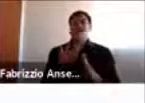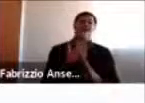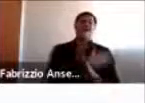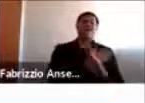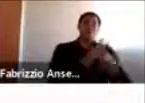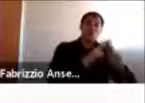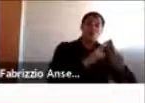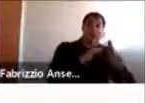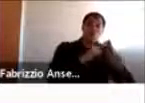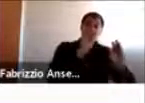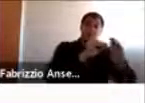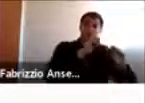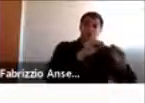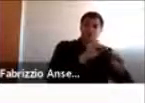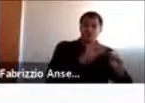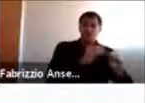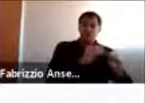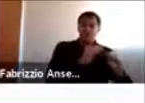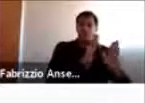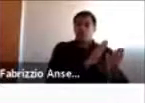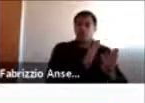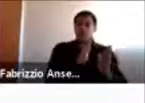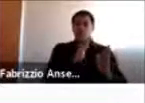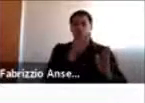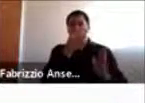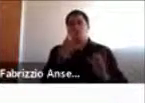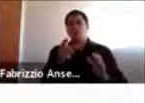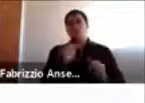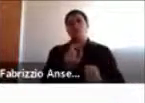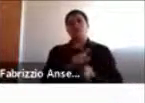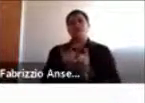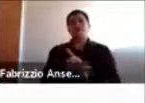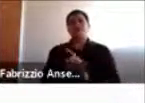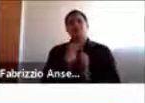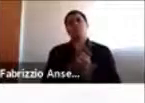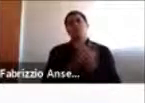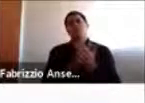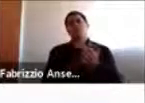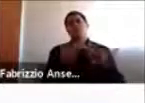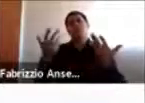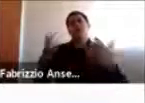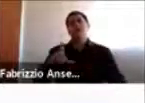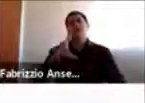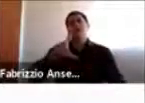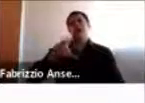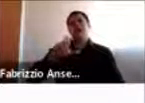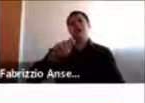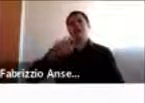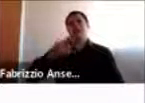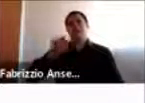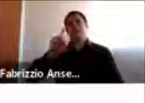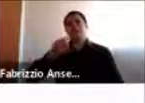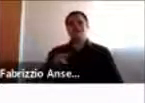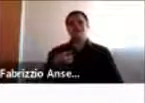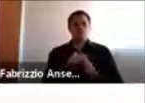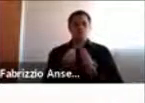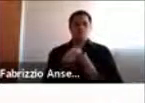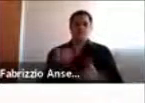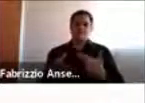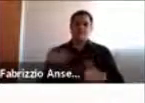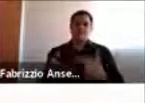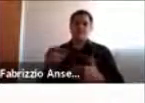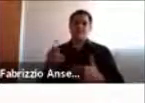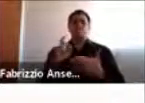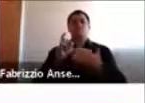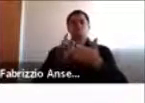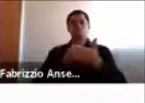forma de que si es que las letras ustedes consideran que ya está bien avanzada las pueden deseleccionar o por el contrario las pueden volver a